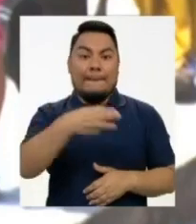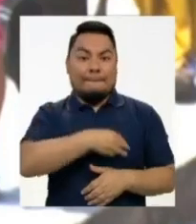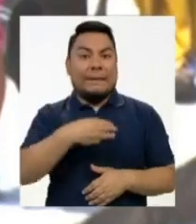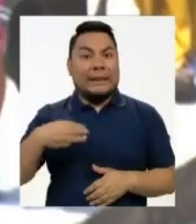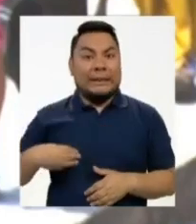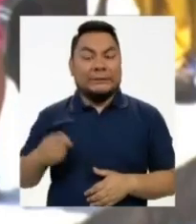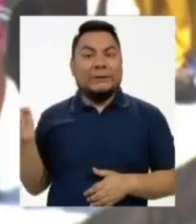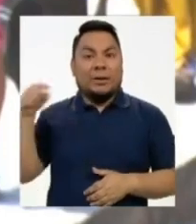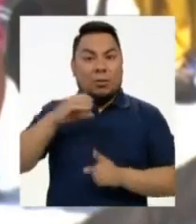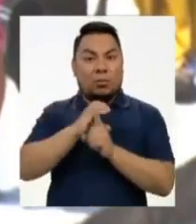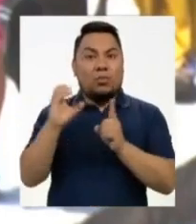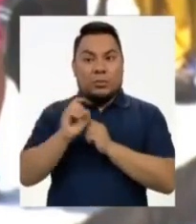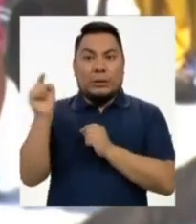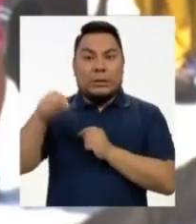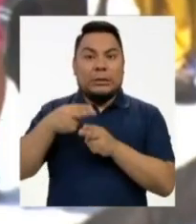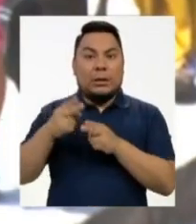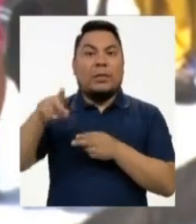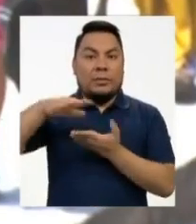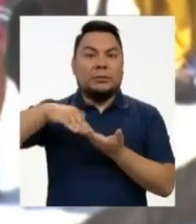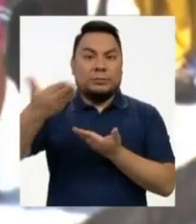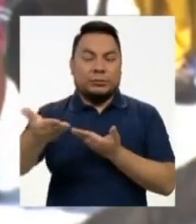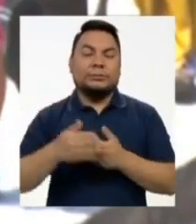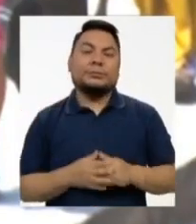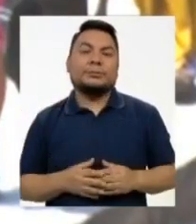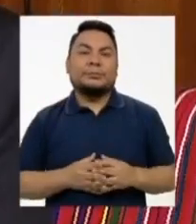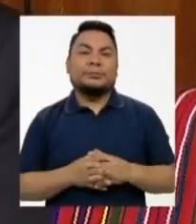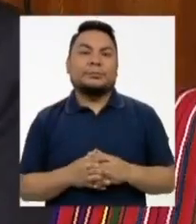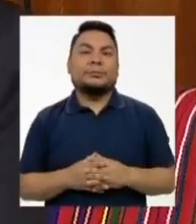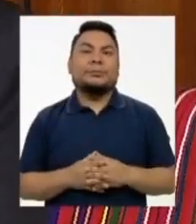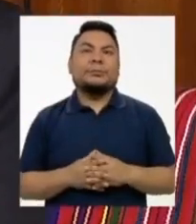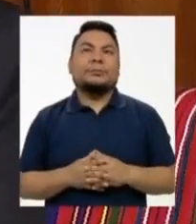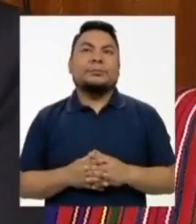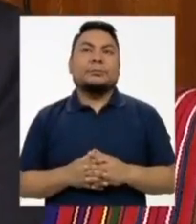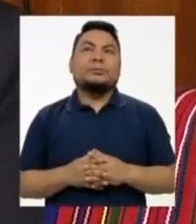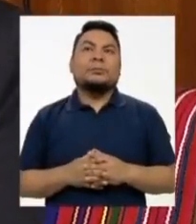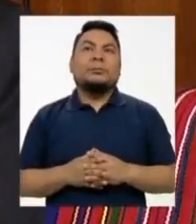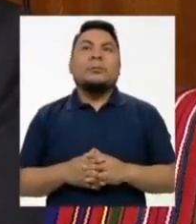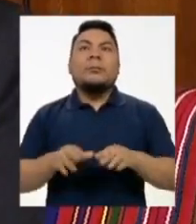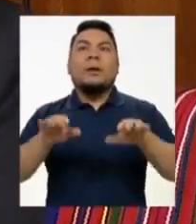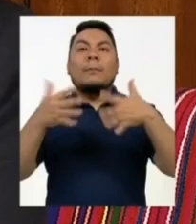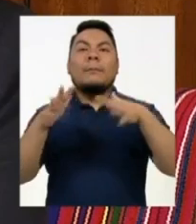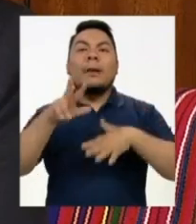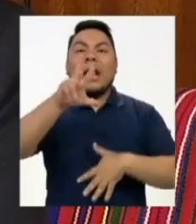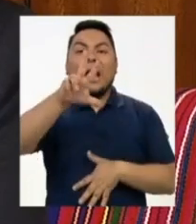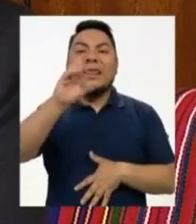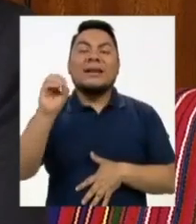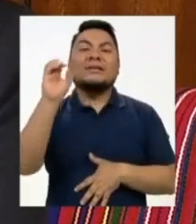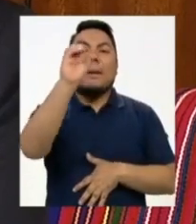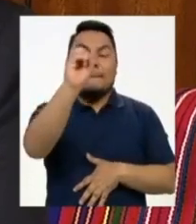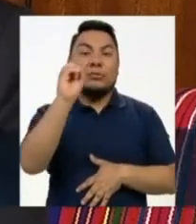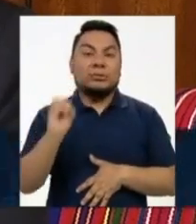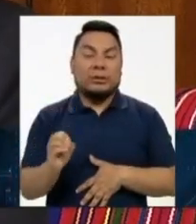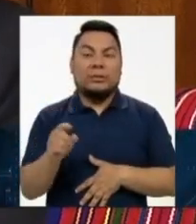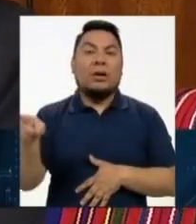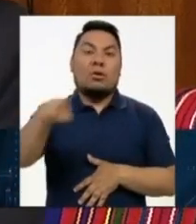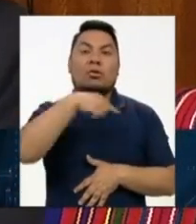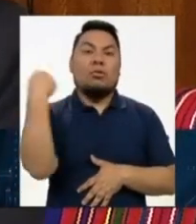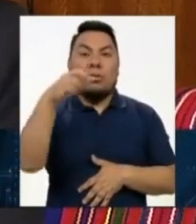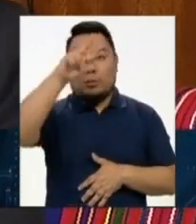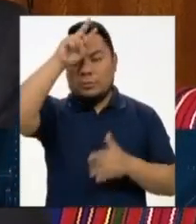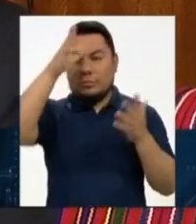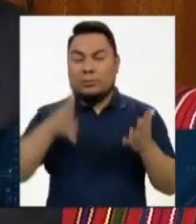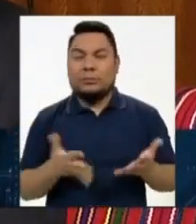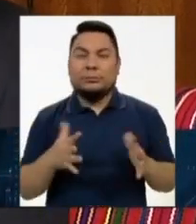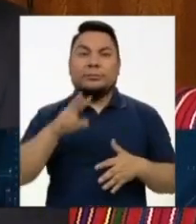valbuena va a estar con nosotros en unos momentos en caracas aproximadamente el 30 por ciento de la población peruana es decir el